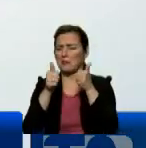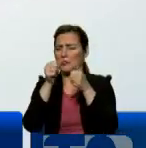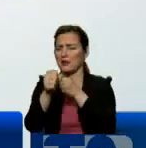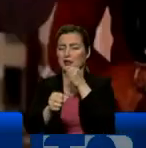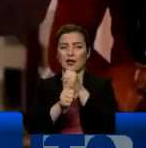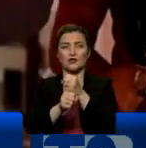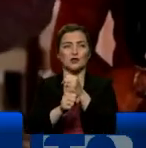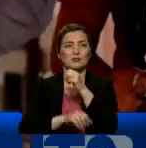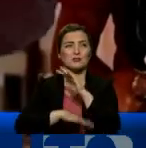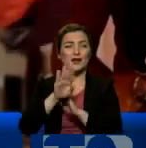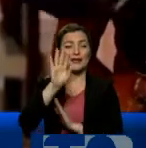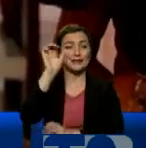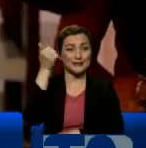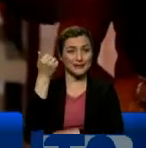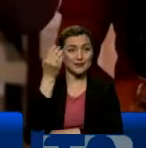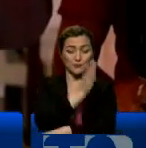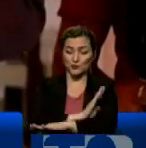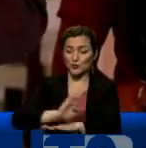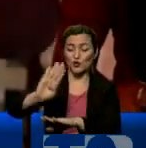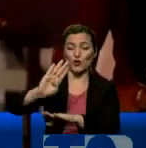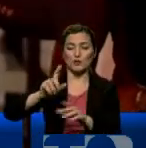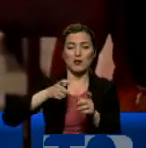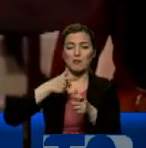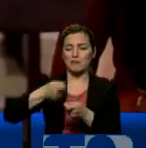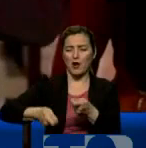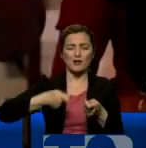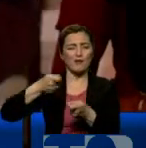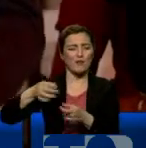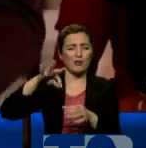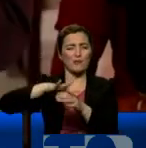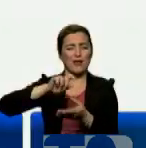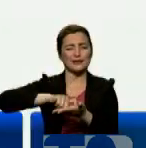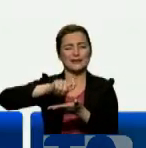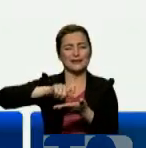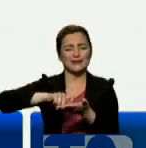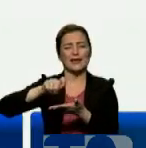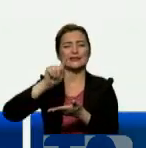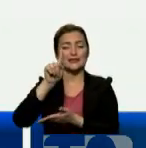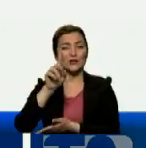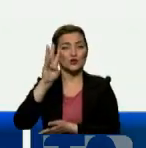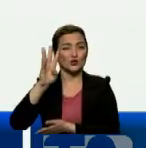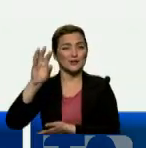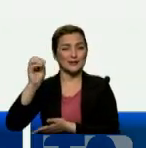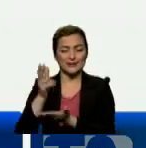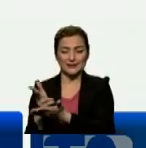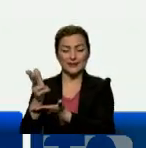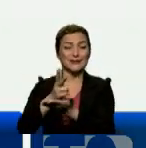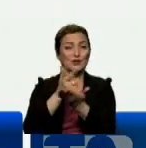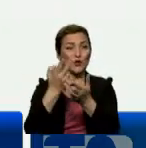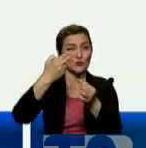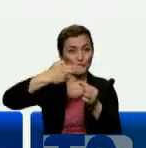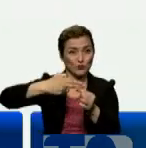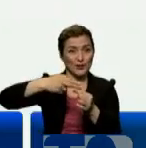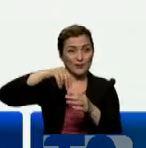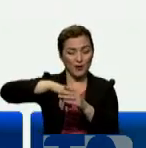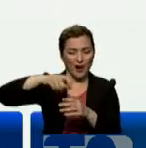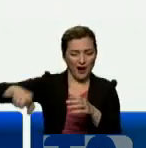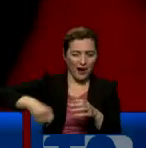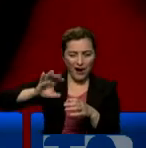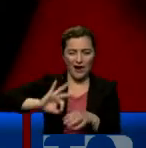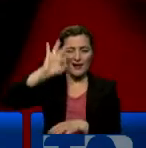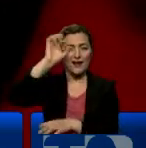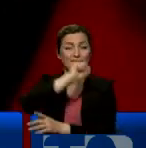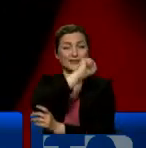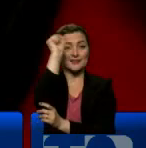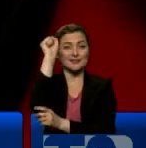anual, con más de 10 millones de cupones que se recibieron de sus 176 estaciones de servicio que participaron a nivel